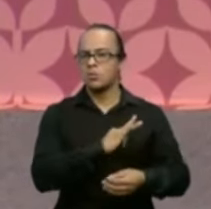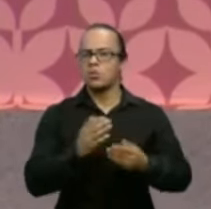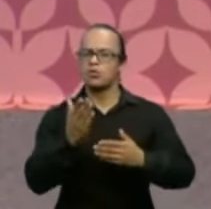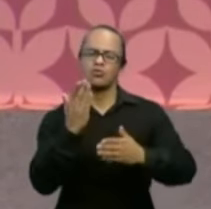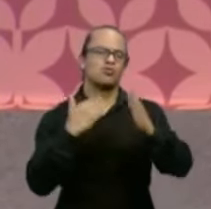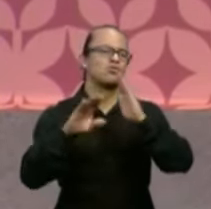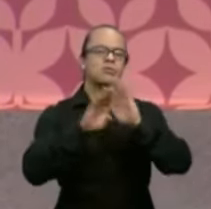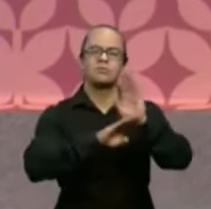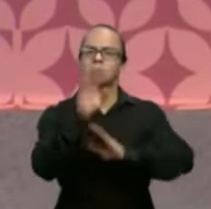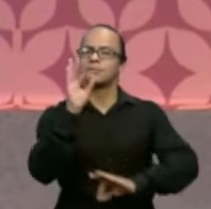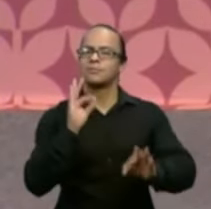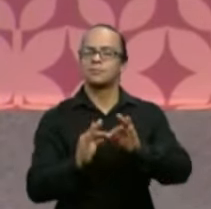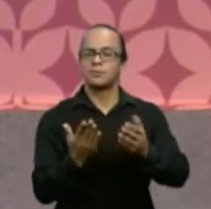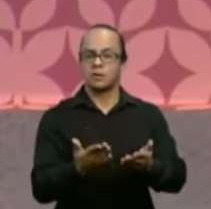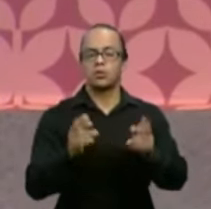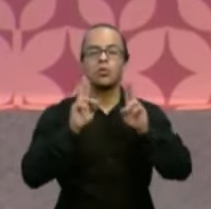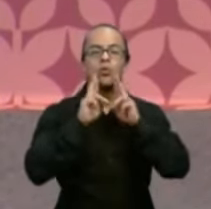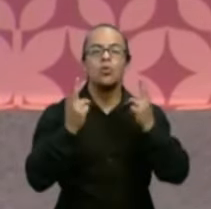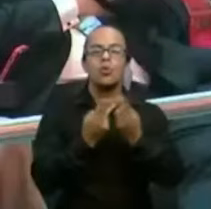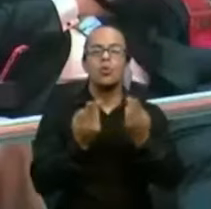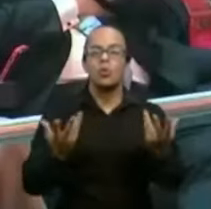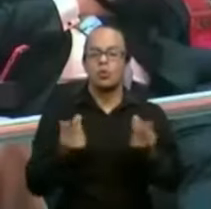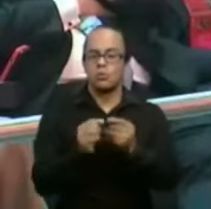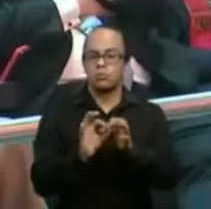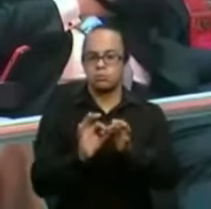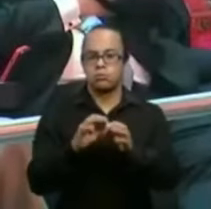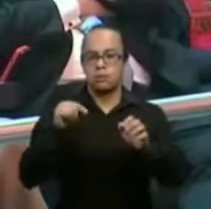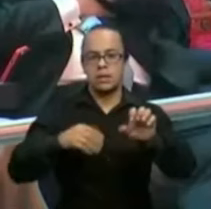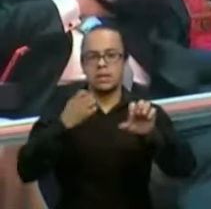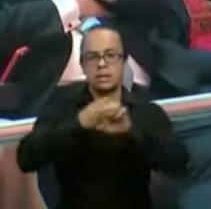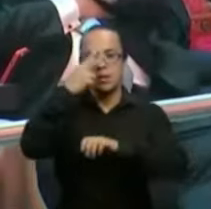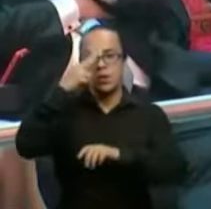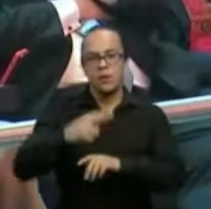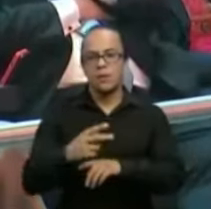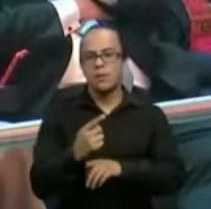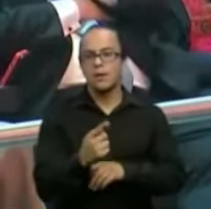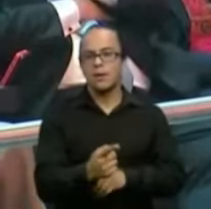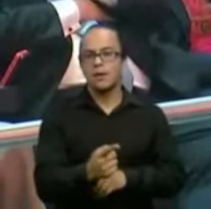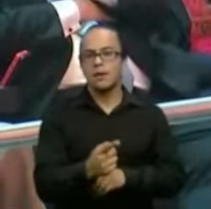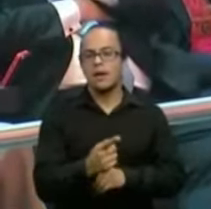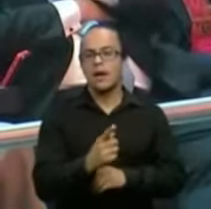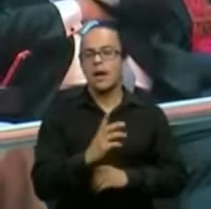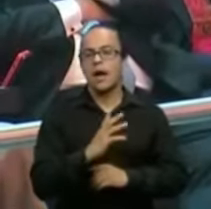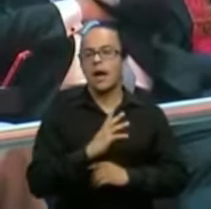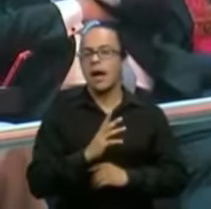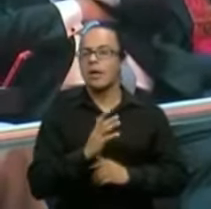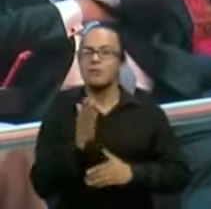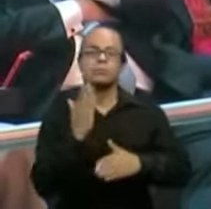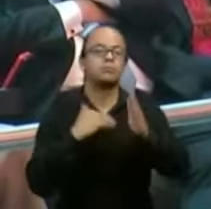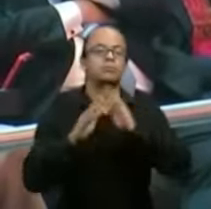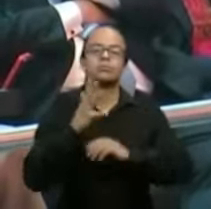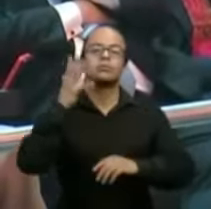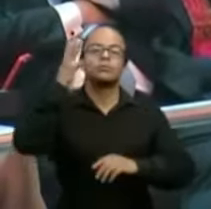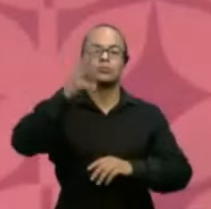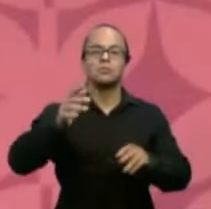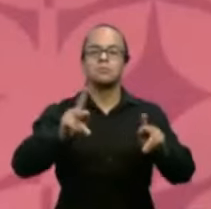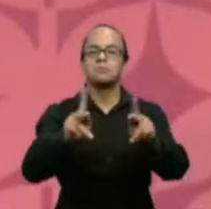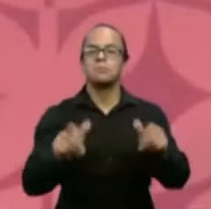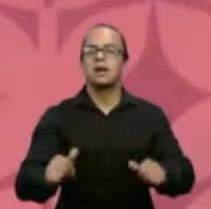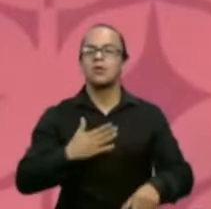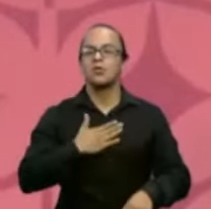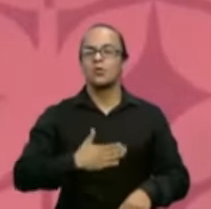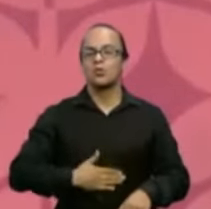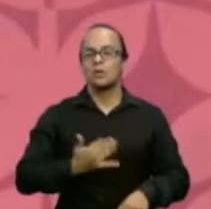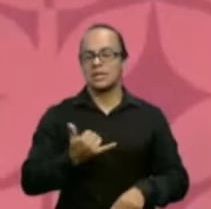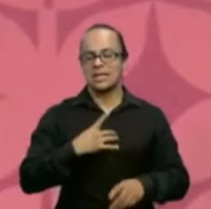grandes cosas. Unidos, conseguiremos que en el Estado de México se abran las puertas hacia el futuro de paz, justicia